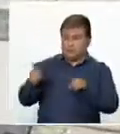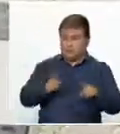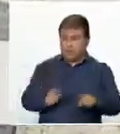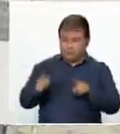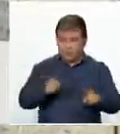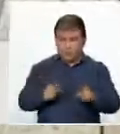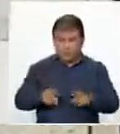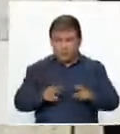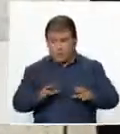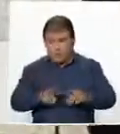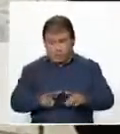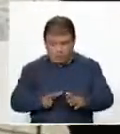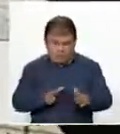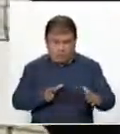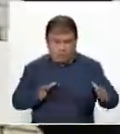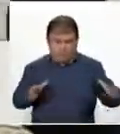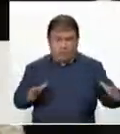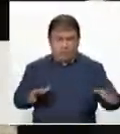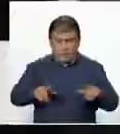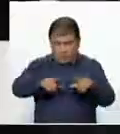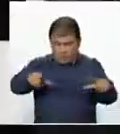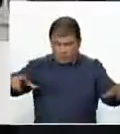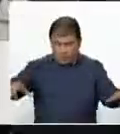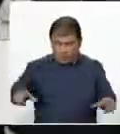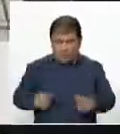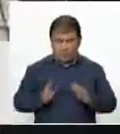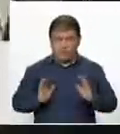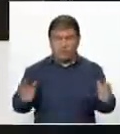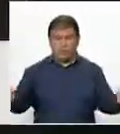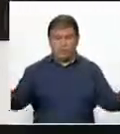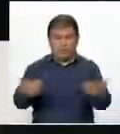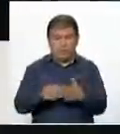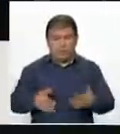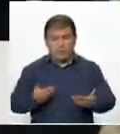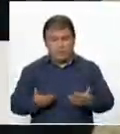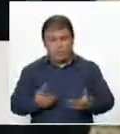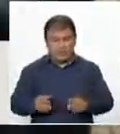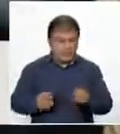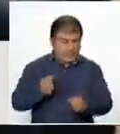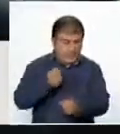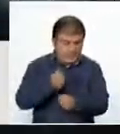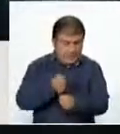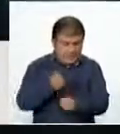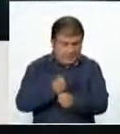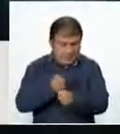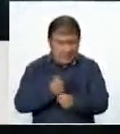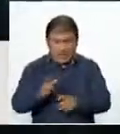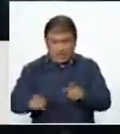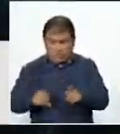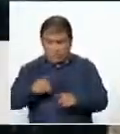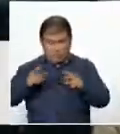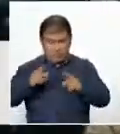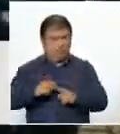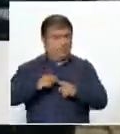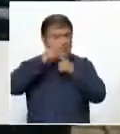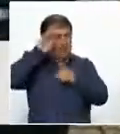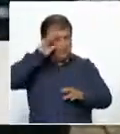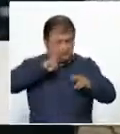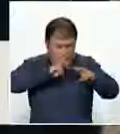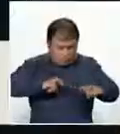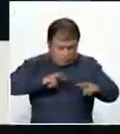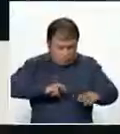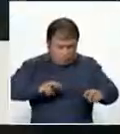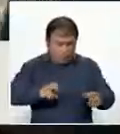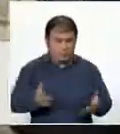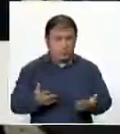incluso ampliando el espacio de su intervención para poder dejar trabajar a los peritos de criminalística. Ellos